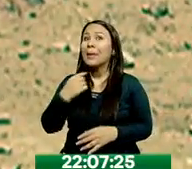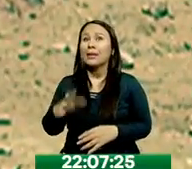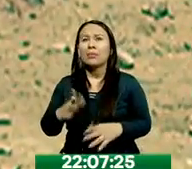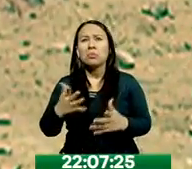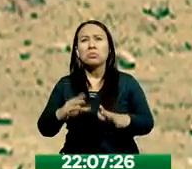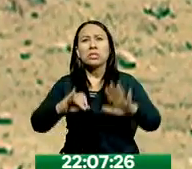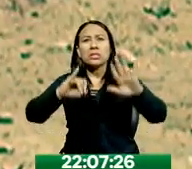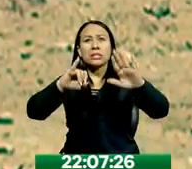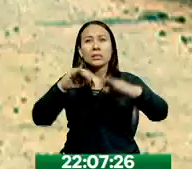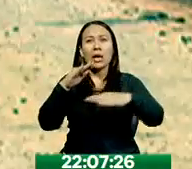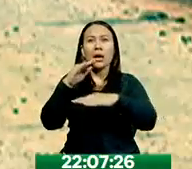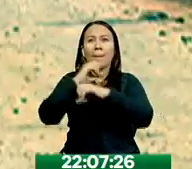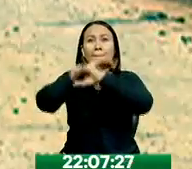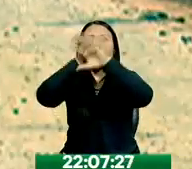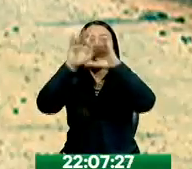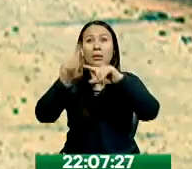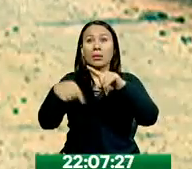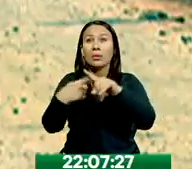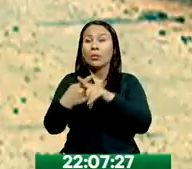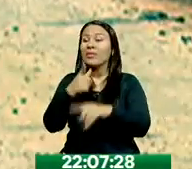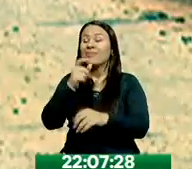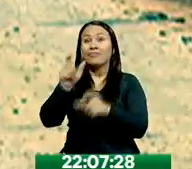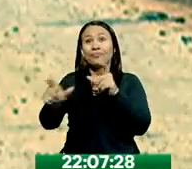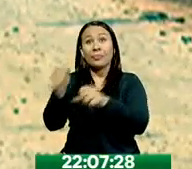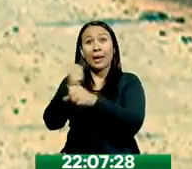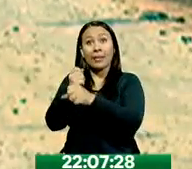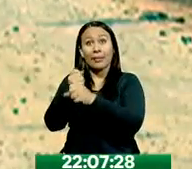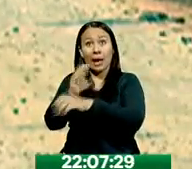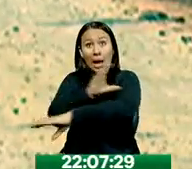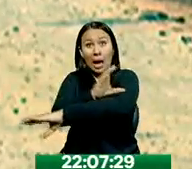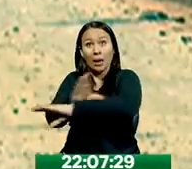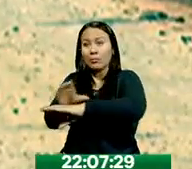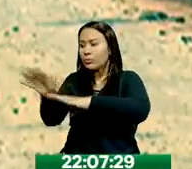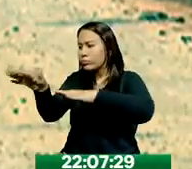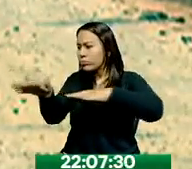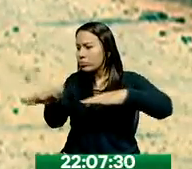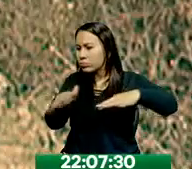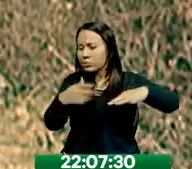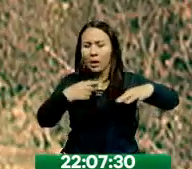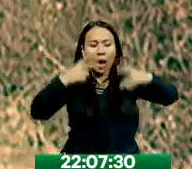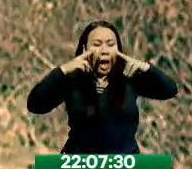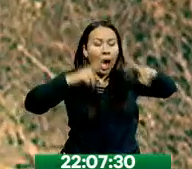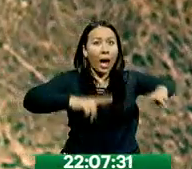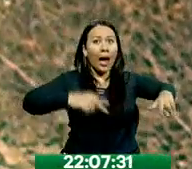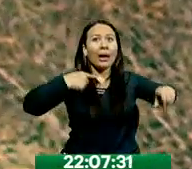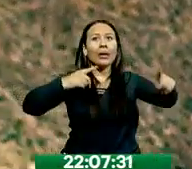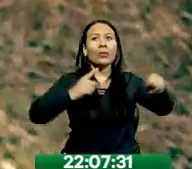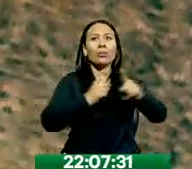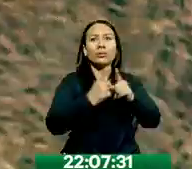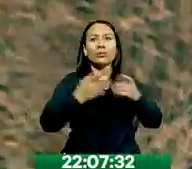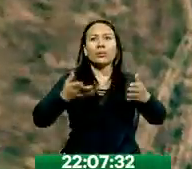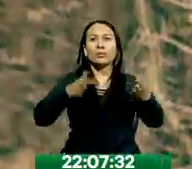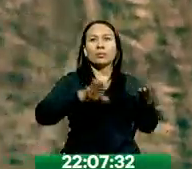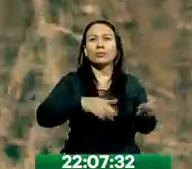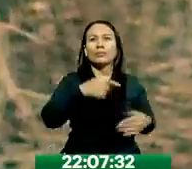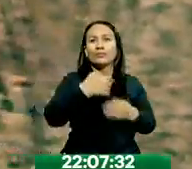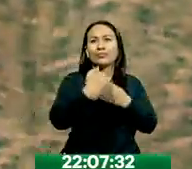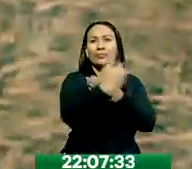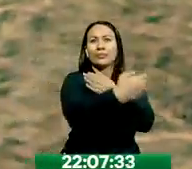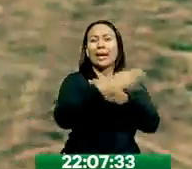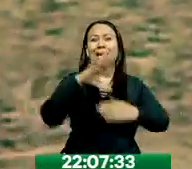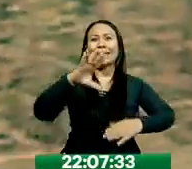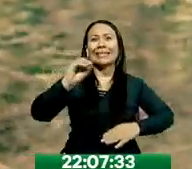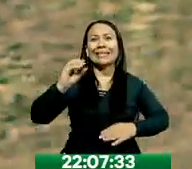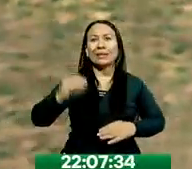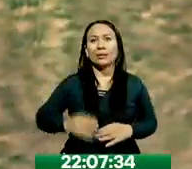de las 6 de la mañana cuando agricultores de la zona reportaron el hallazgo de su cadáver a una distancia aproximada de 500